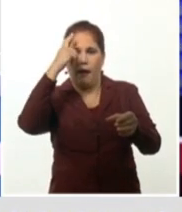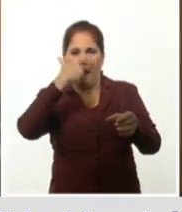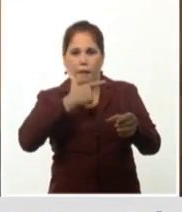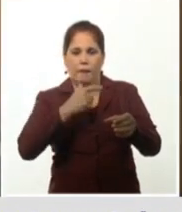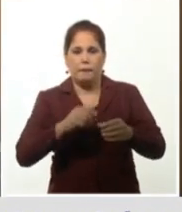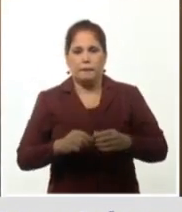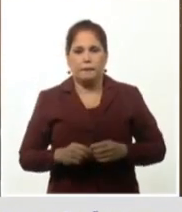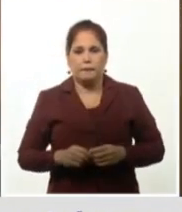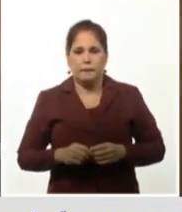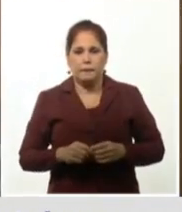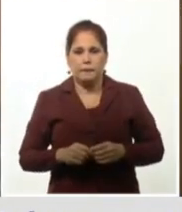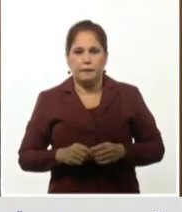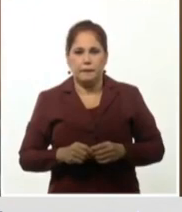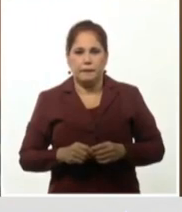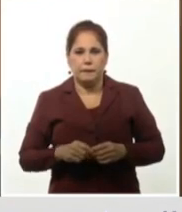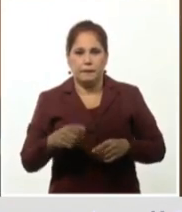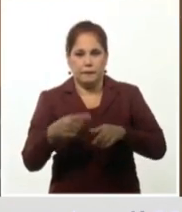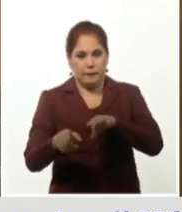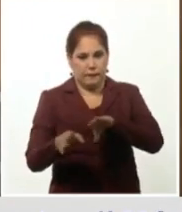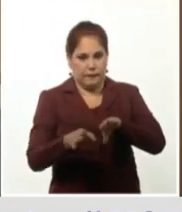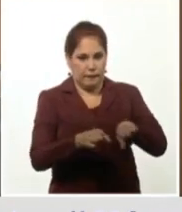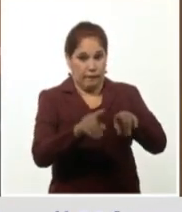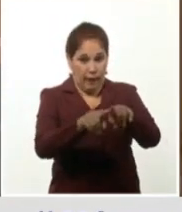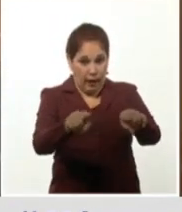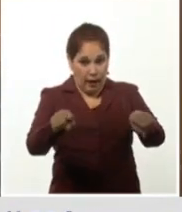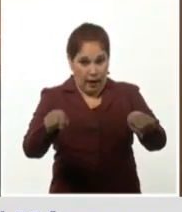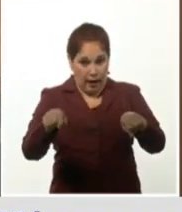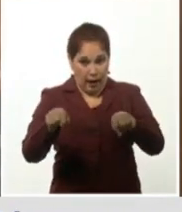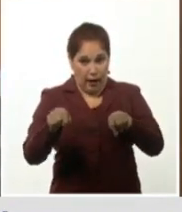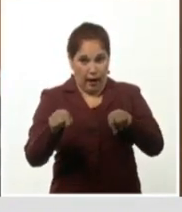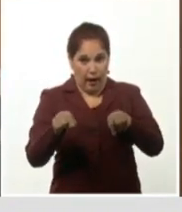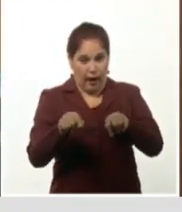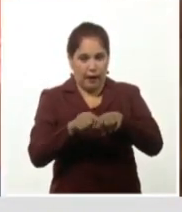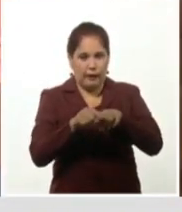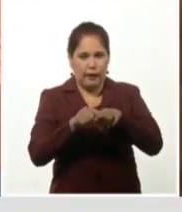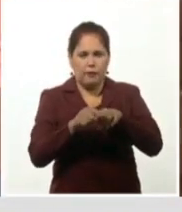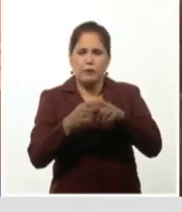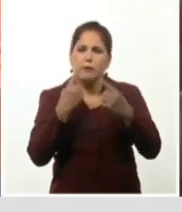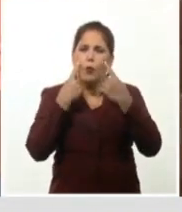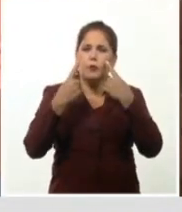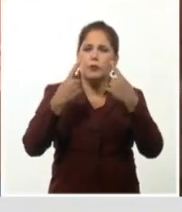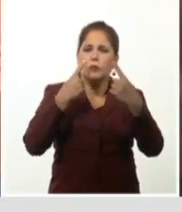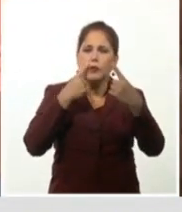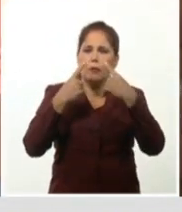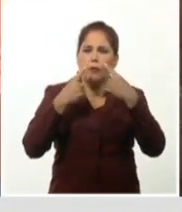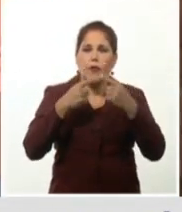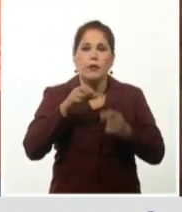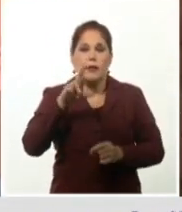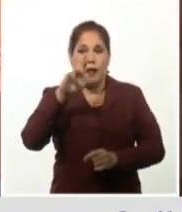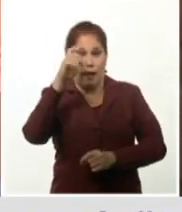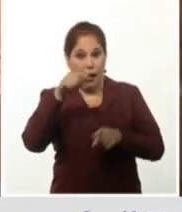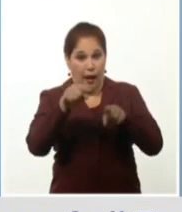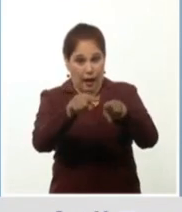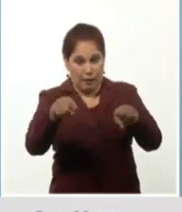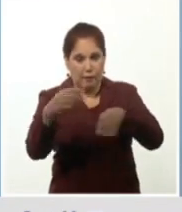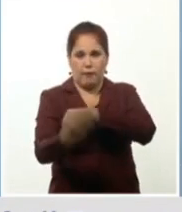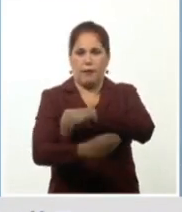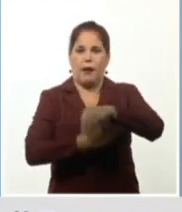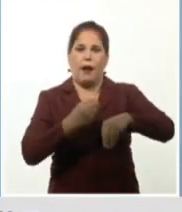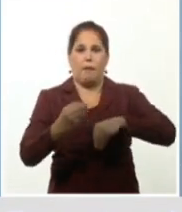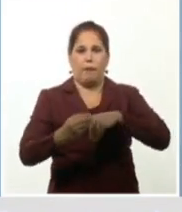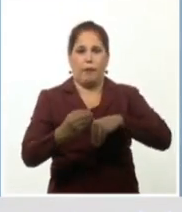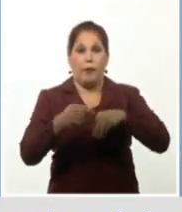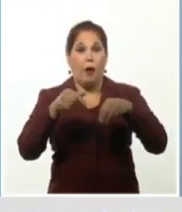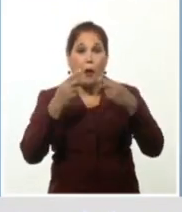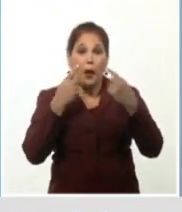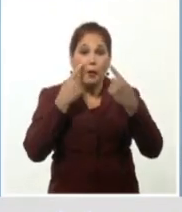Abdala. El área que ocupa el centro oftalmológico del Hospital Celia Sánchez Manduley fue habilitada como sitio clínico para la aplicación